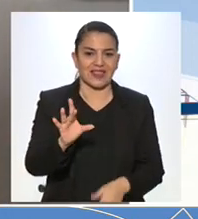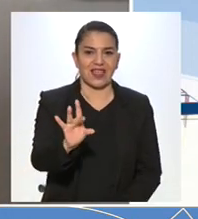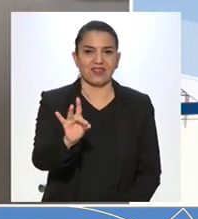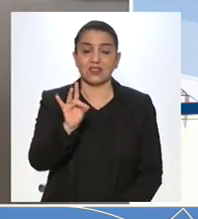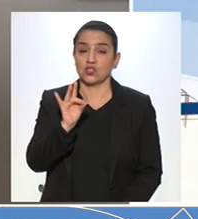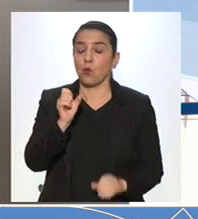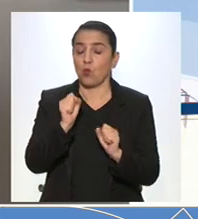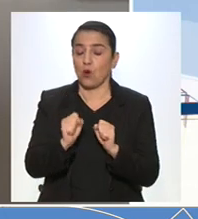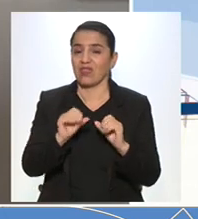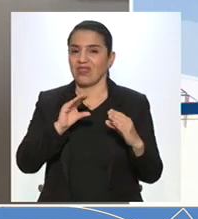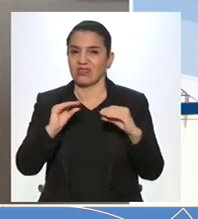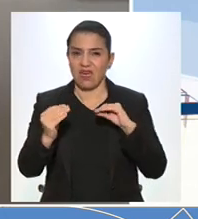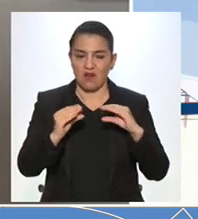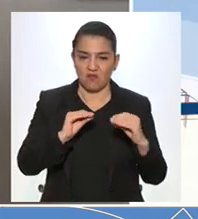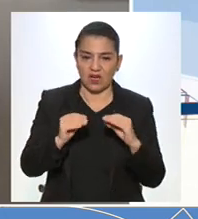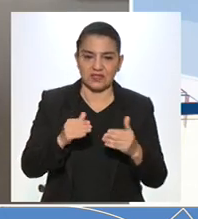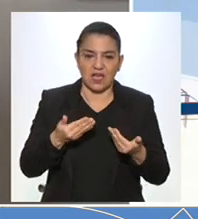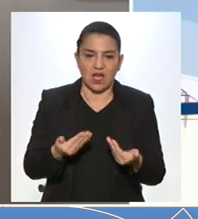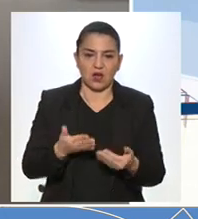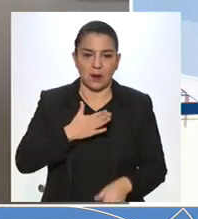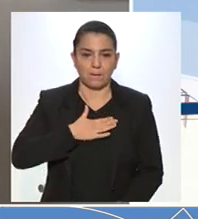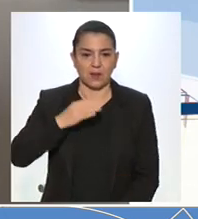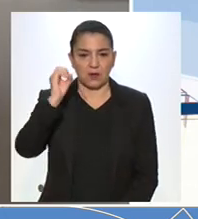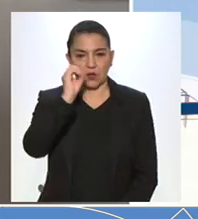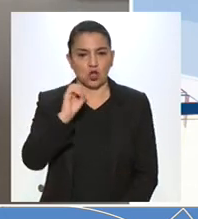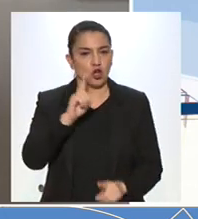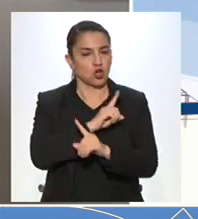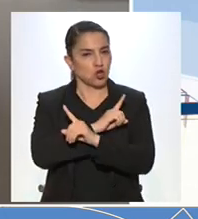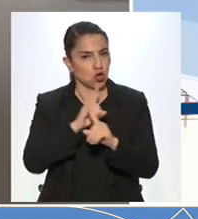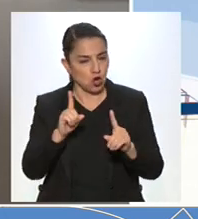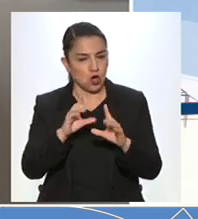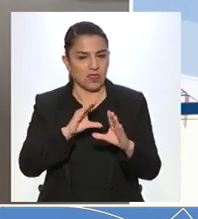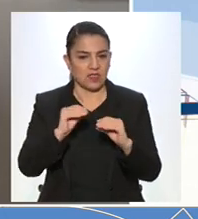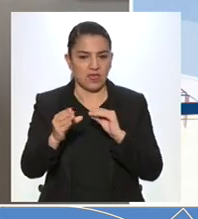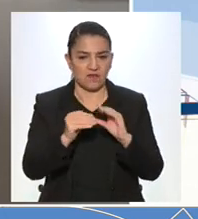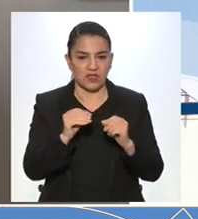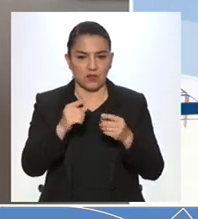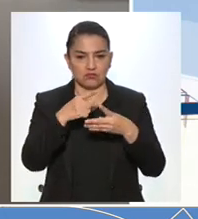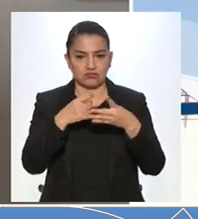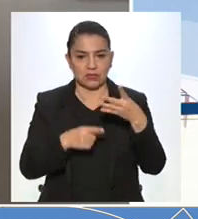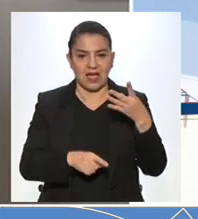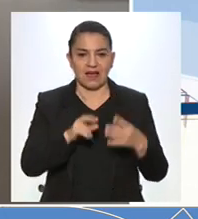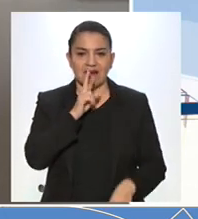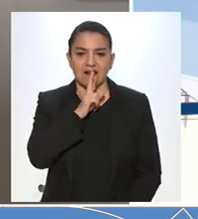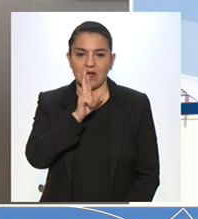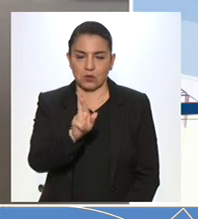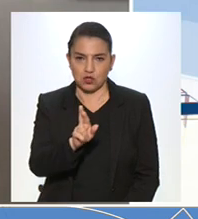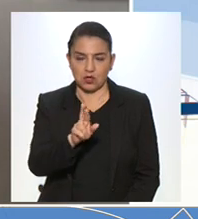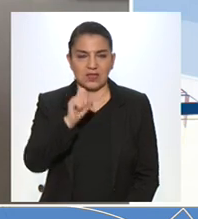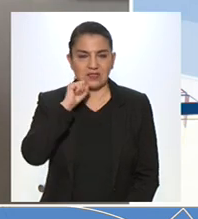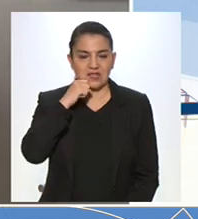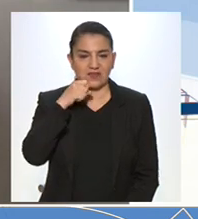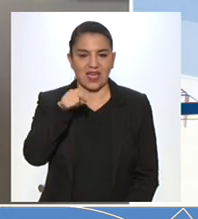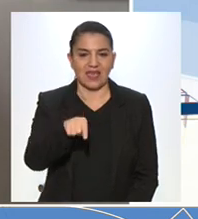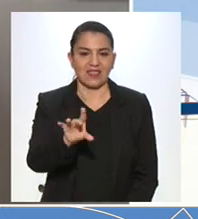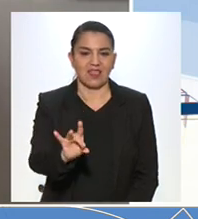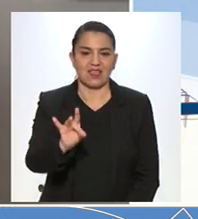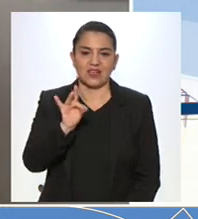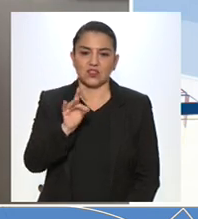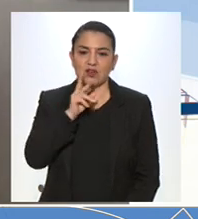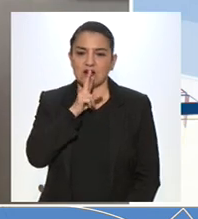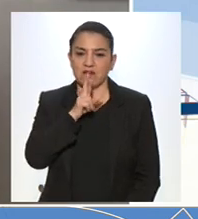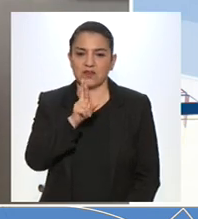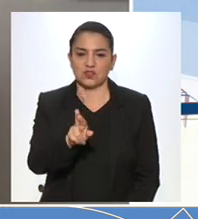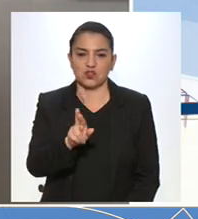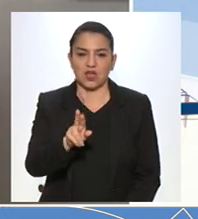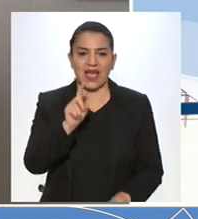debatibles. Ahora bien, a mi juicio, lo que no es debatible son muchas de las reacciones que generó esta decisión. reacciones que